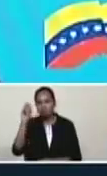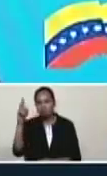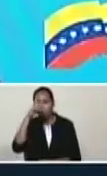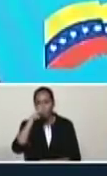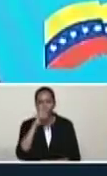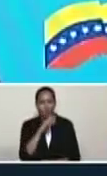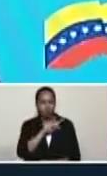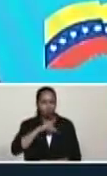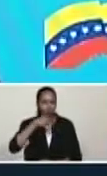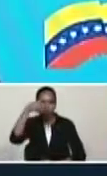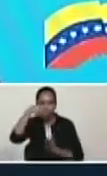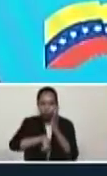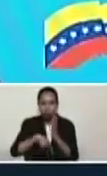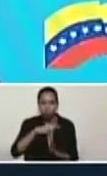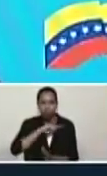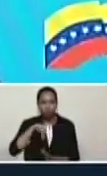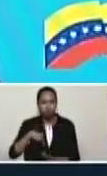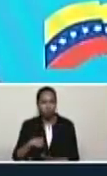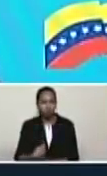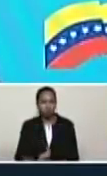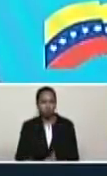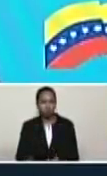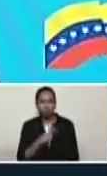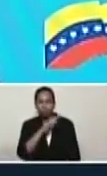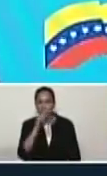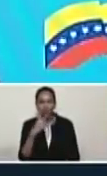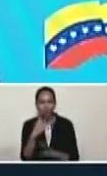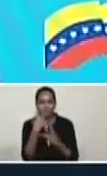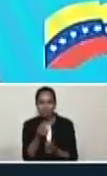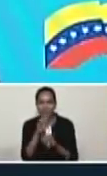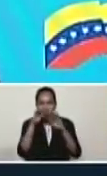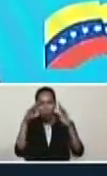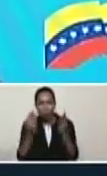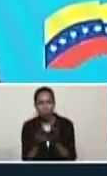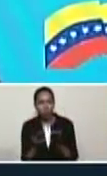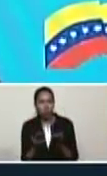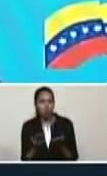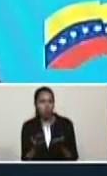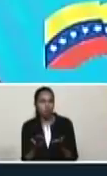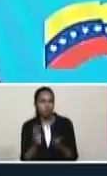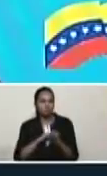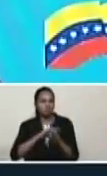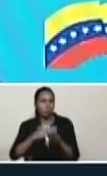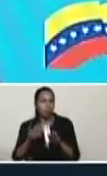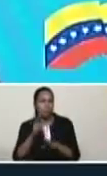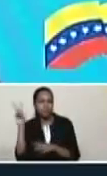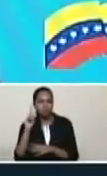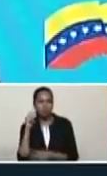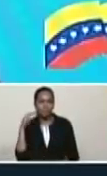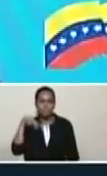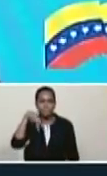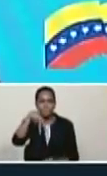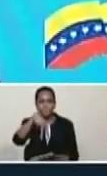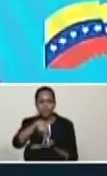nosotros. Para los que no puedan entender en el mundo por qué Venezuela está de pie